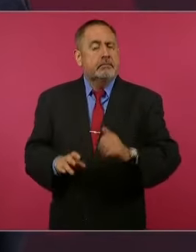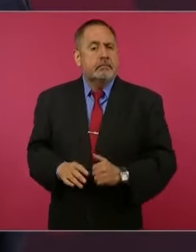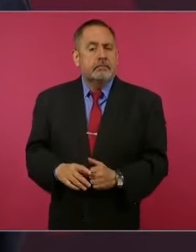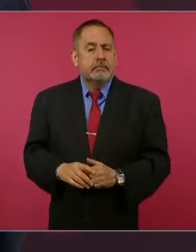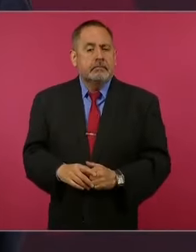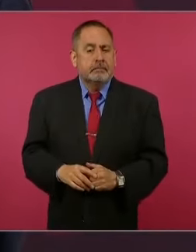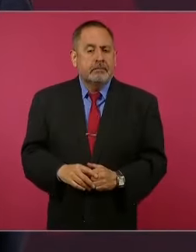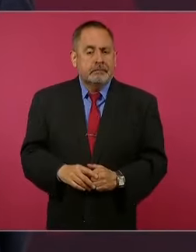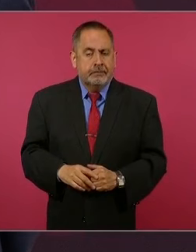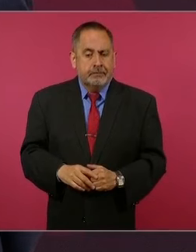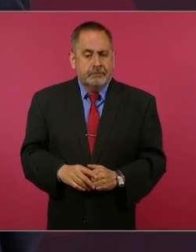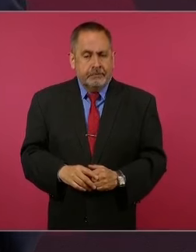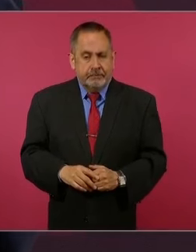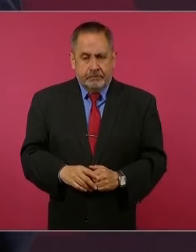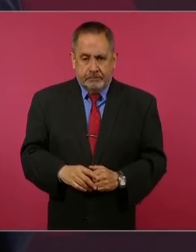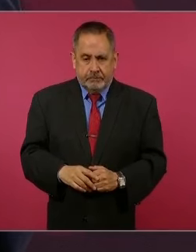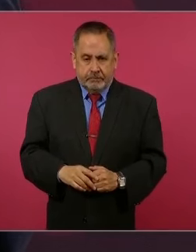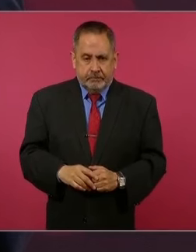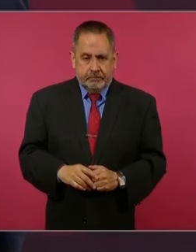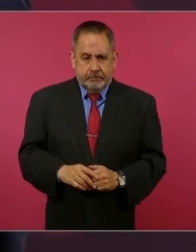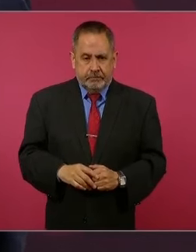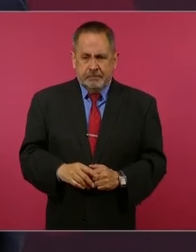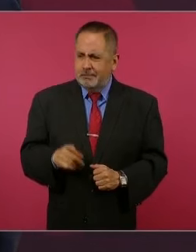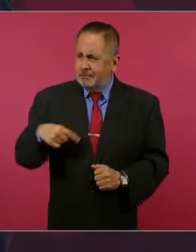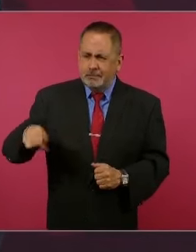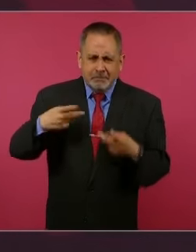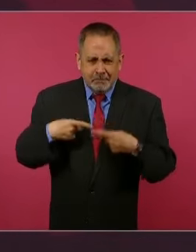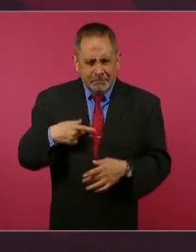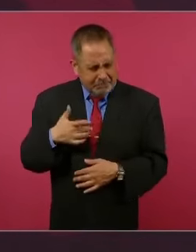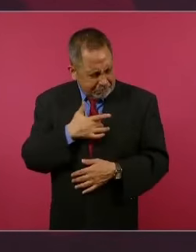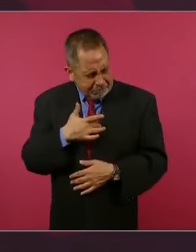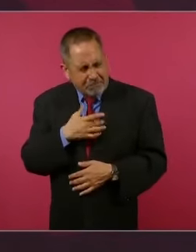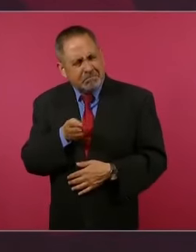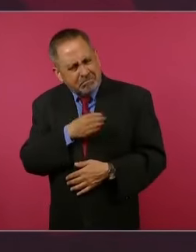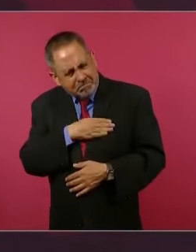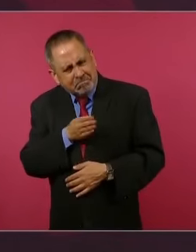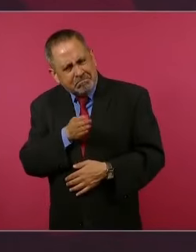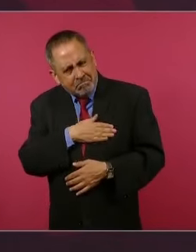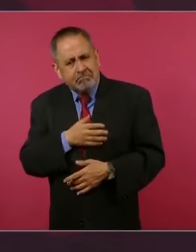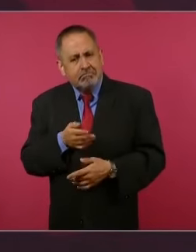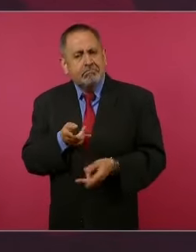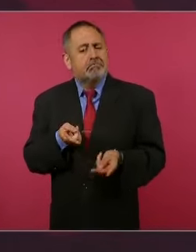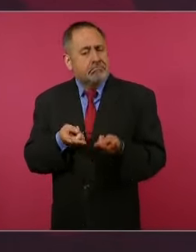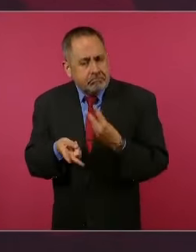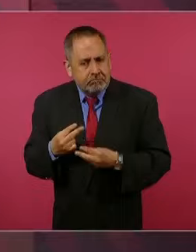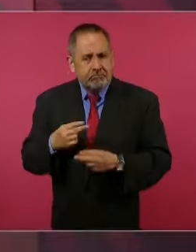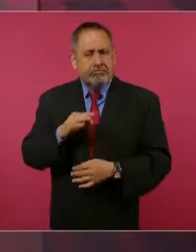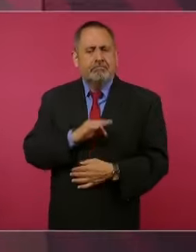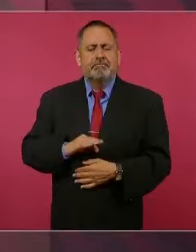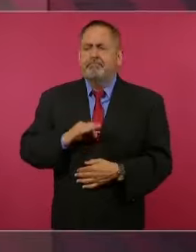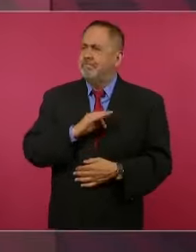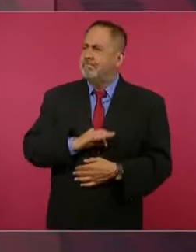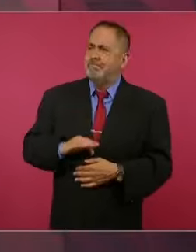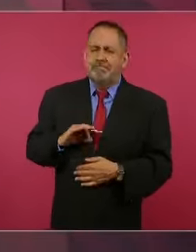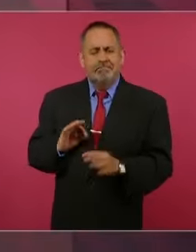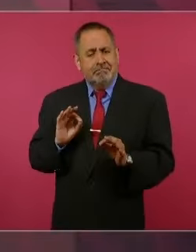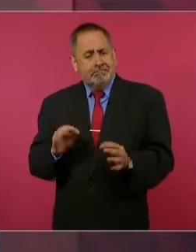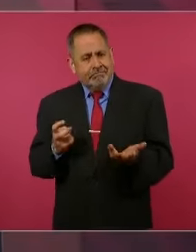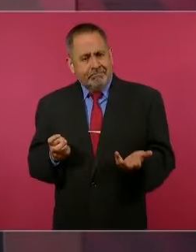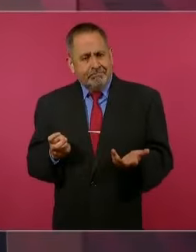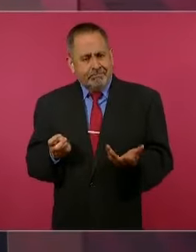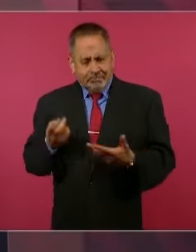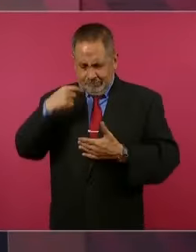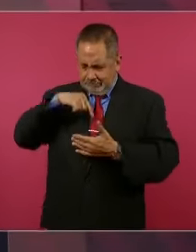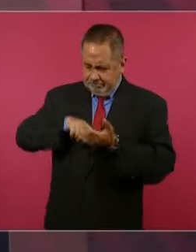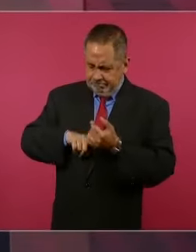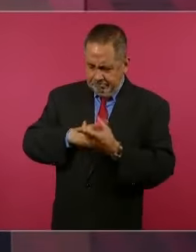alma ser buenos para ser felices fortalecer